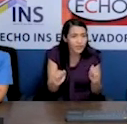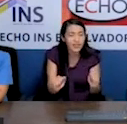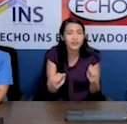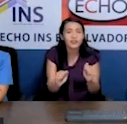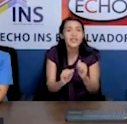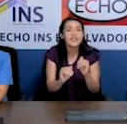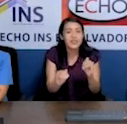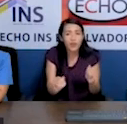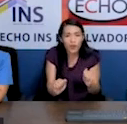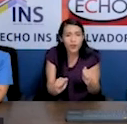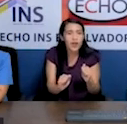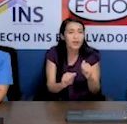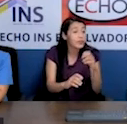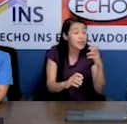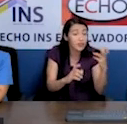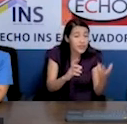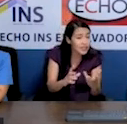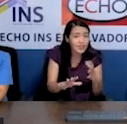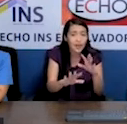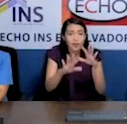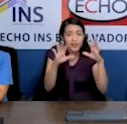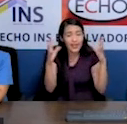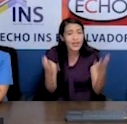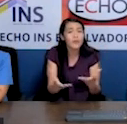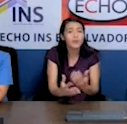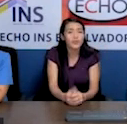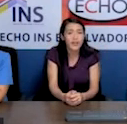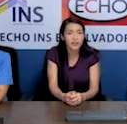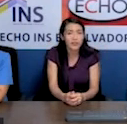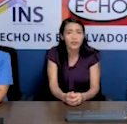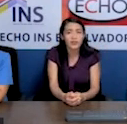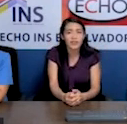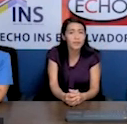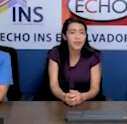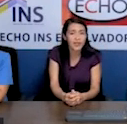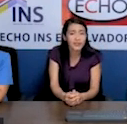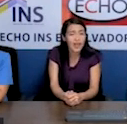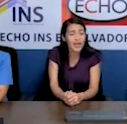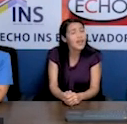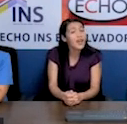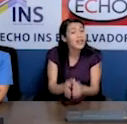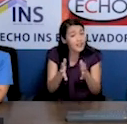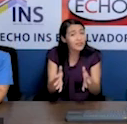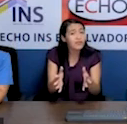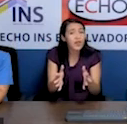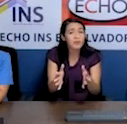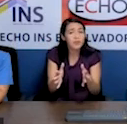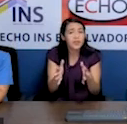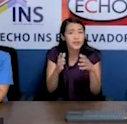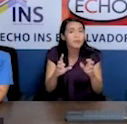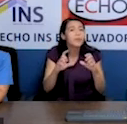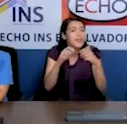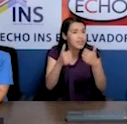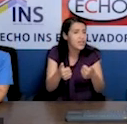ahí gestionando, psicóloga o nutricionista, o que tenga un contacto con la unidad de emergencia, al identificar